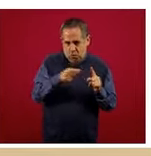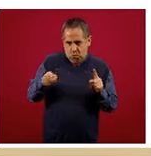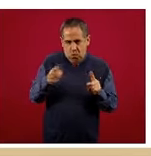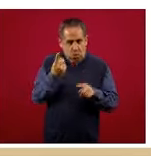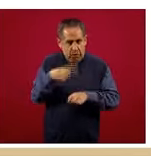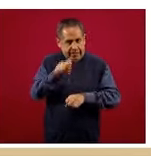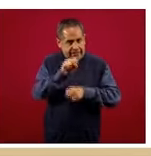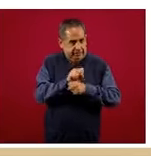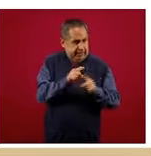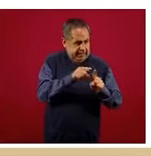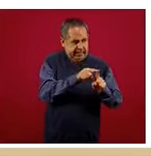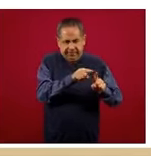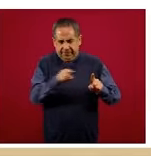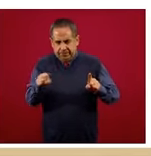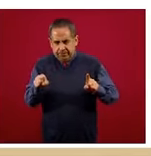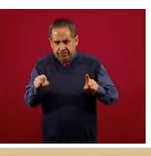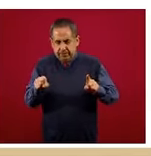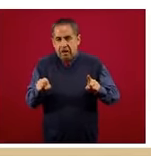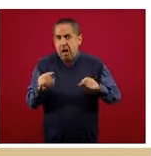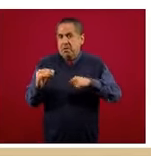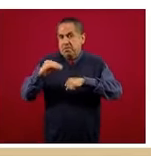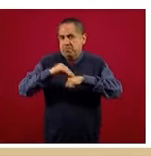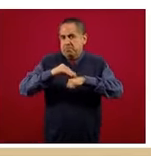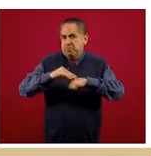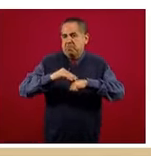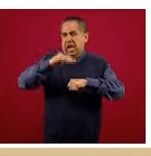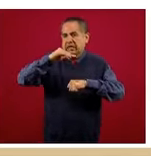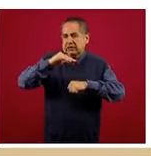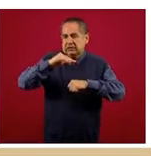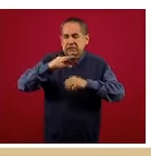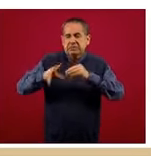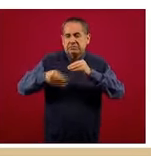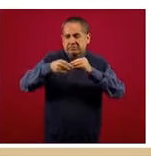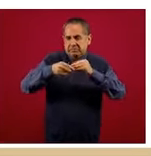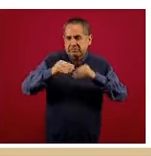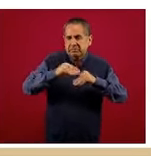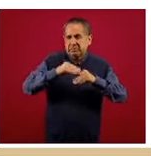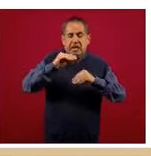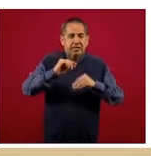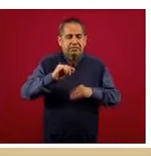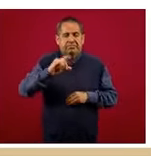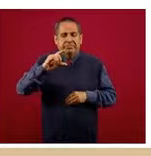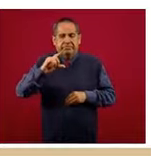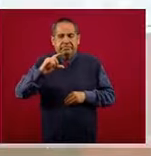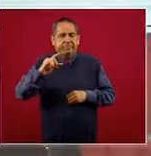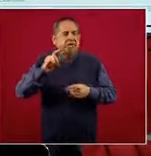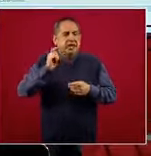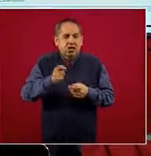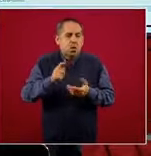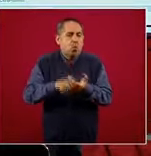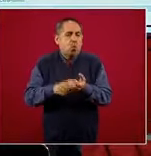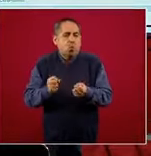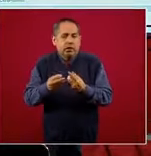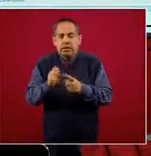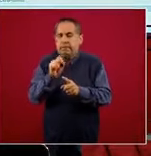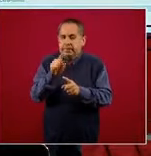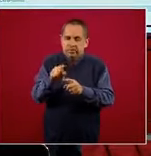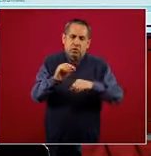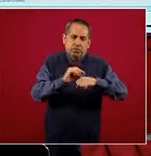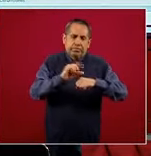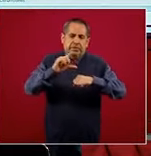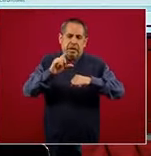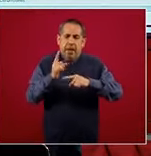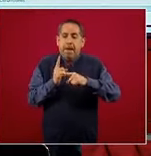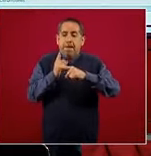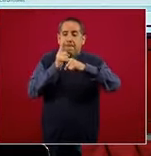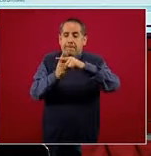casos confirmados, hubo un incremento, pues bueno, esa proporción representa el incremento que se produjo, en este caso